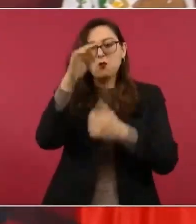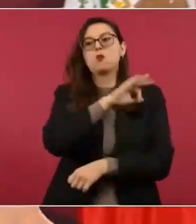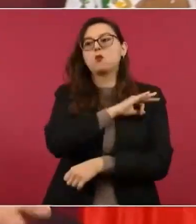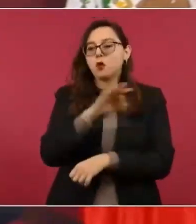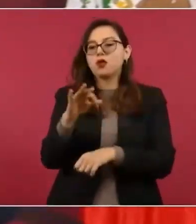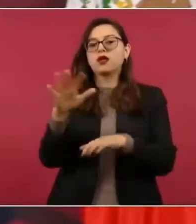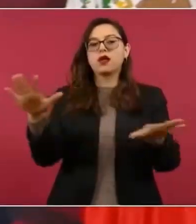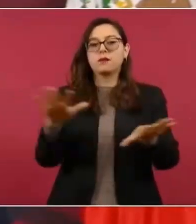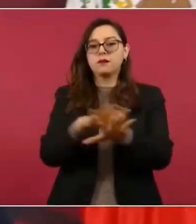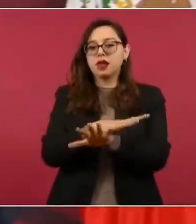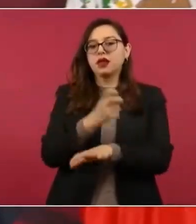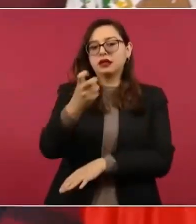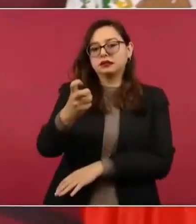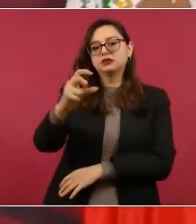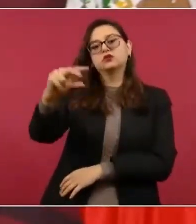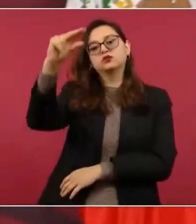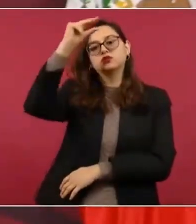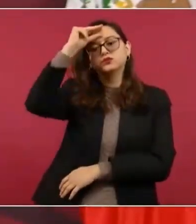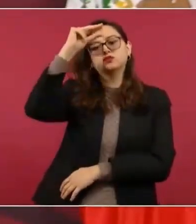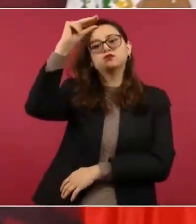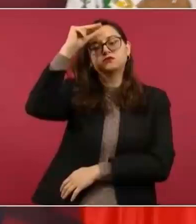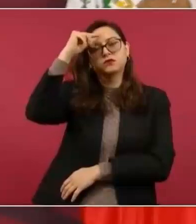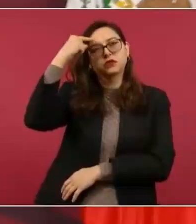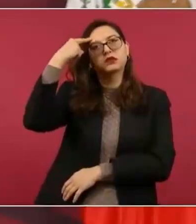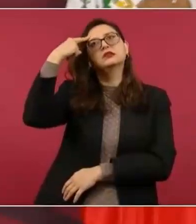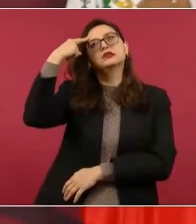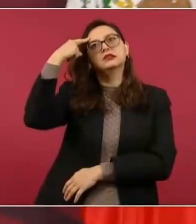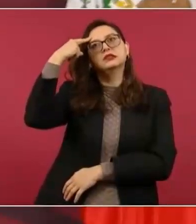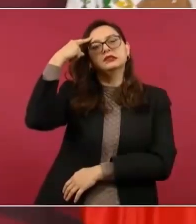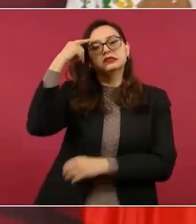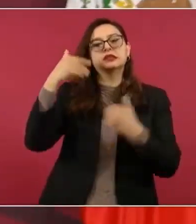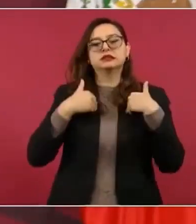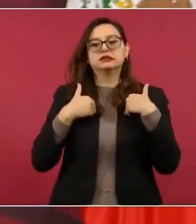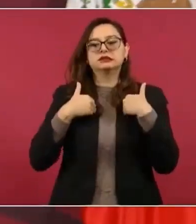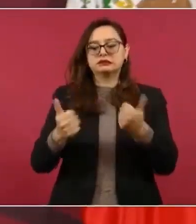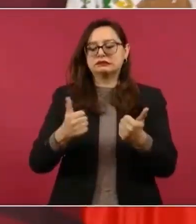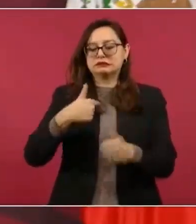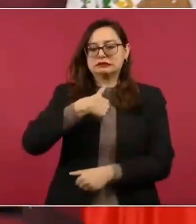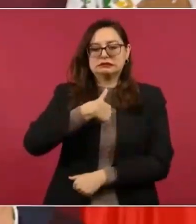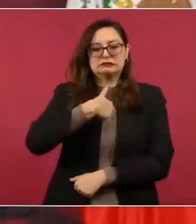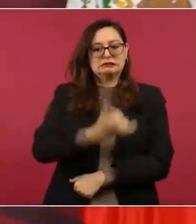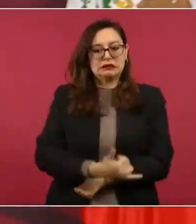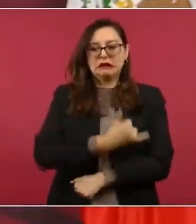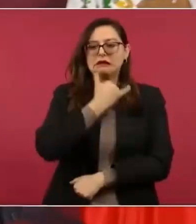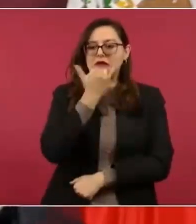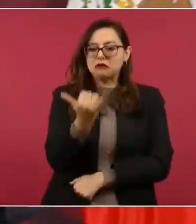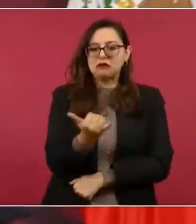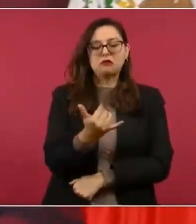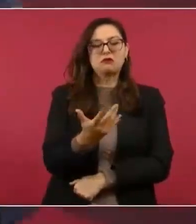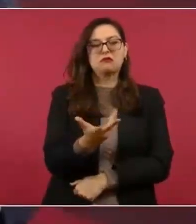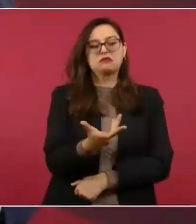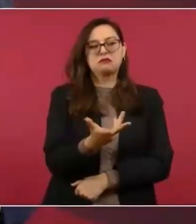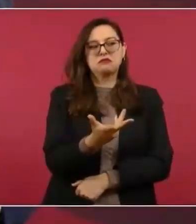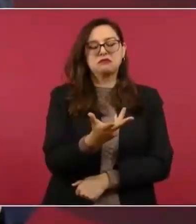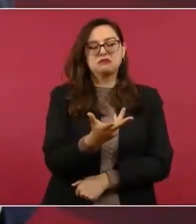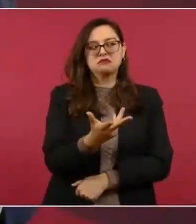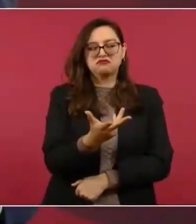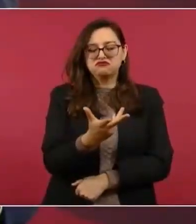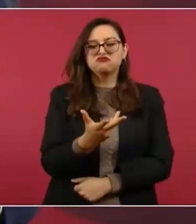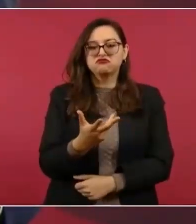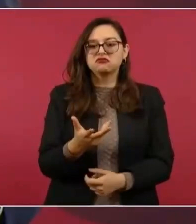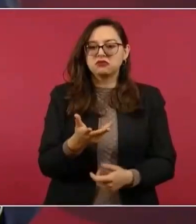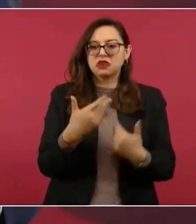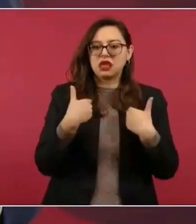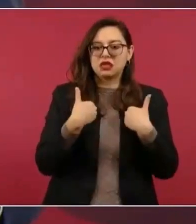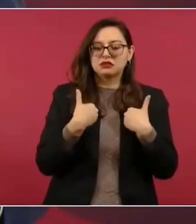Además, tener capacidad para rectificar. Es decir, me equivoqué, me engañaron.